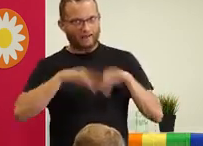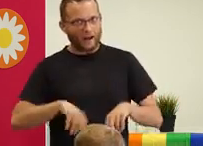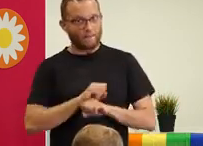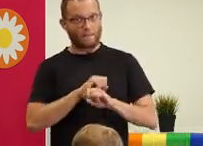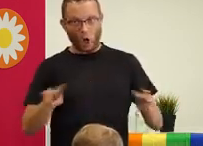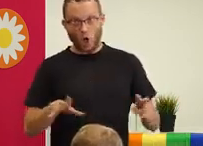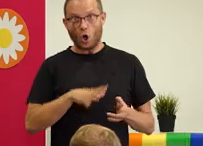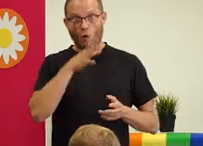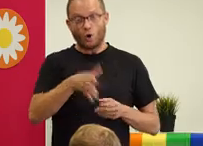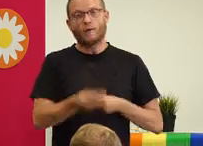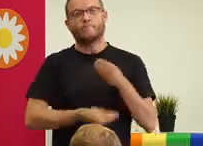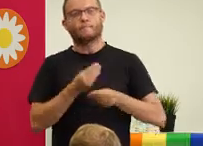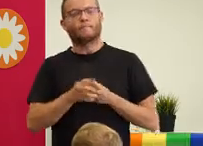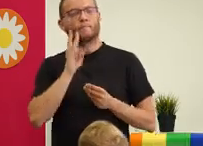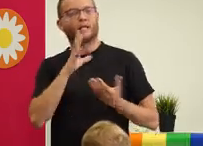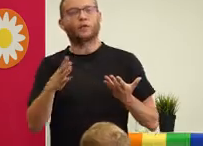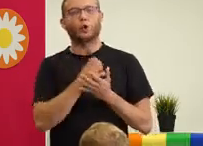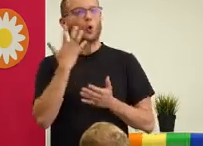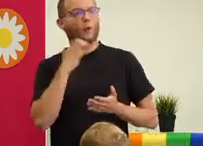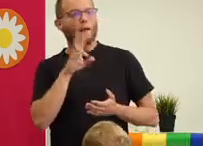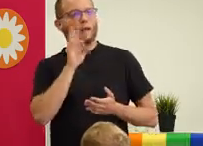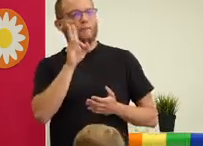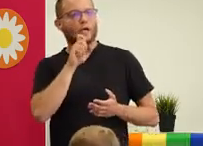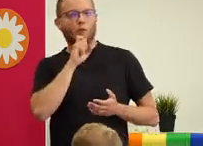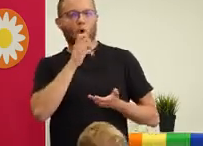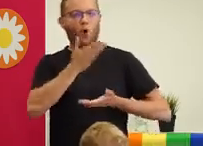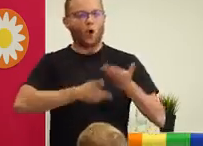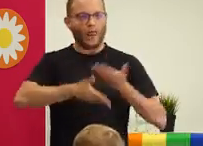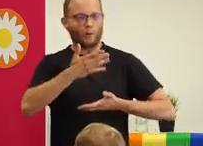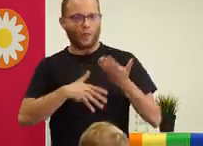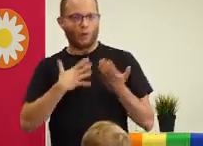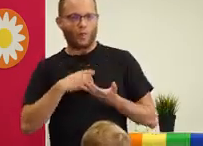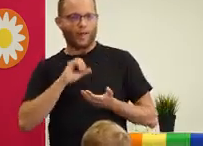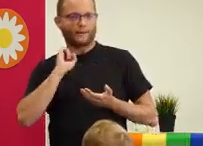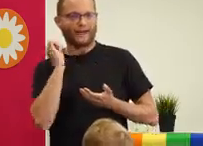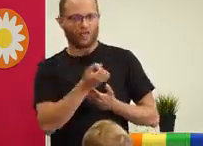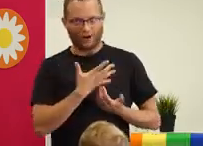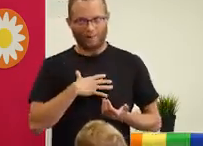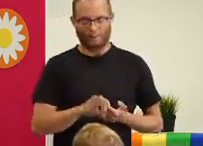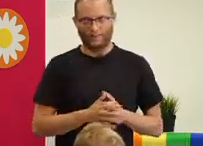mucho mayor, porque están viendo a todo lo queer como colaborador y traicionador, ¿no?